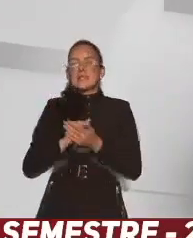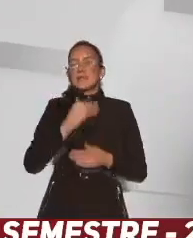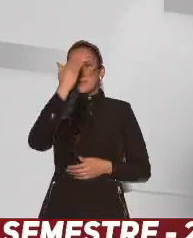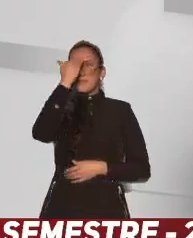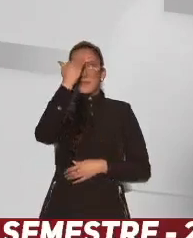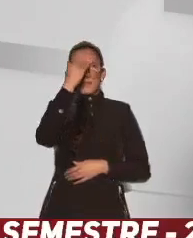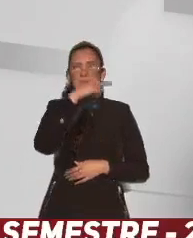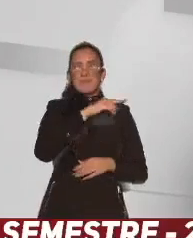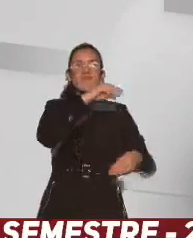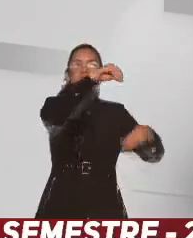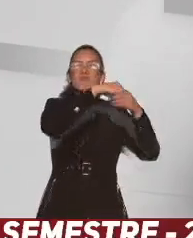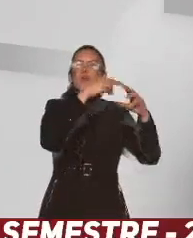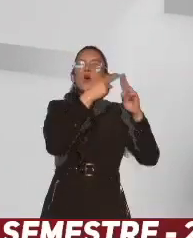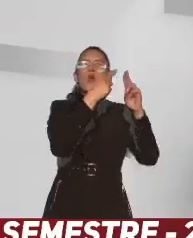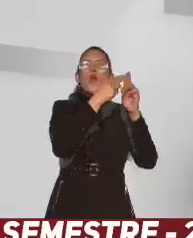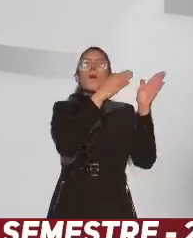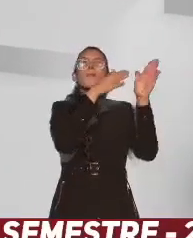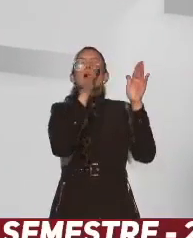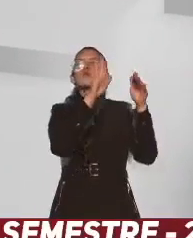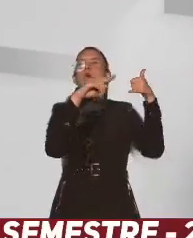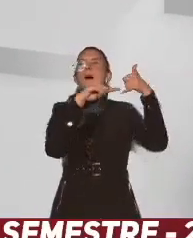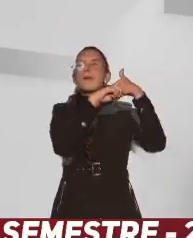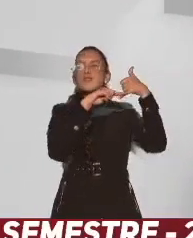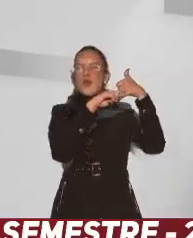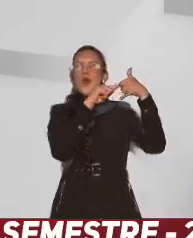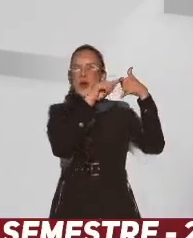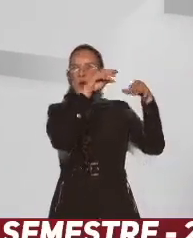Amazonía realizó la siembra de